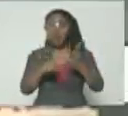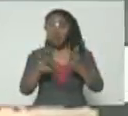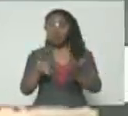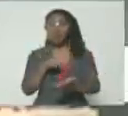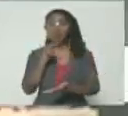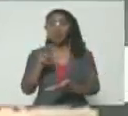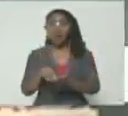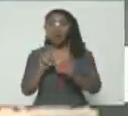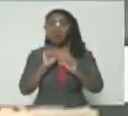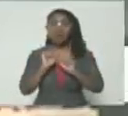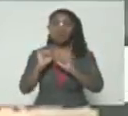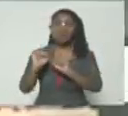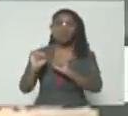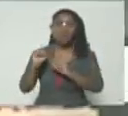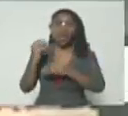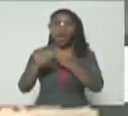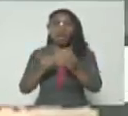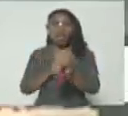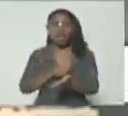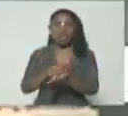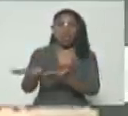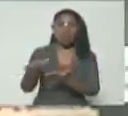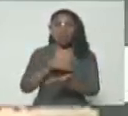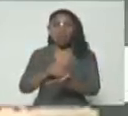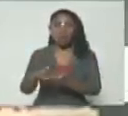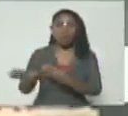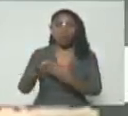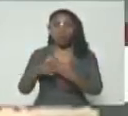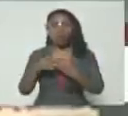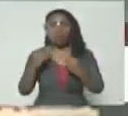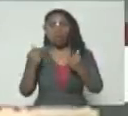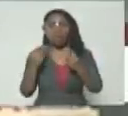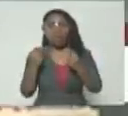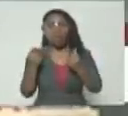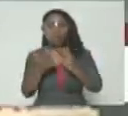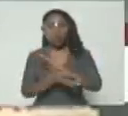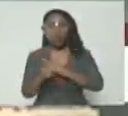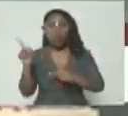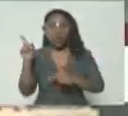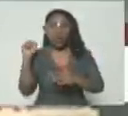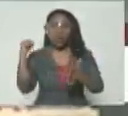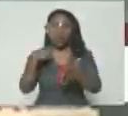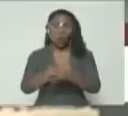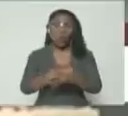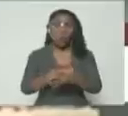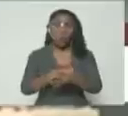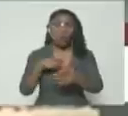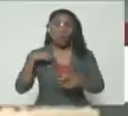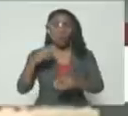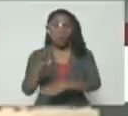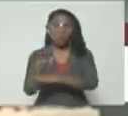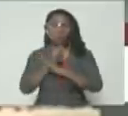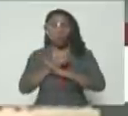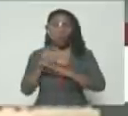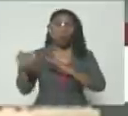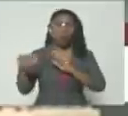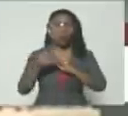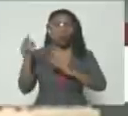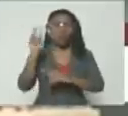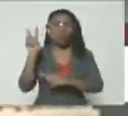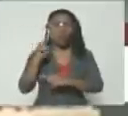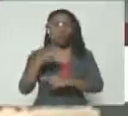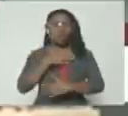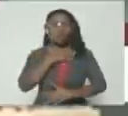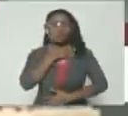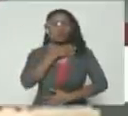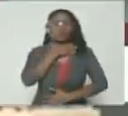que evite el gasto en divisa porque ahí es donde nos dieron el golpe Maduro, el bloqueo criminal contra Venezuela. La asfixia en